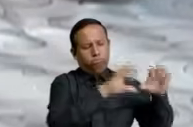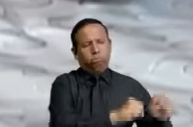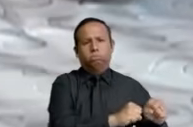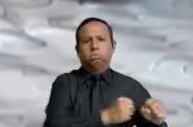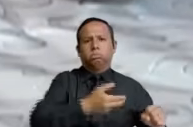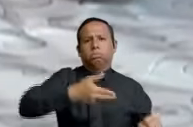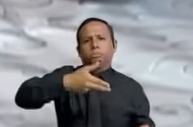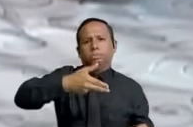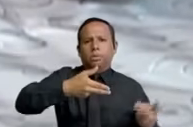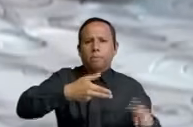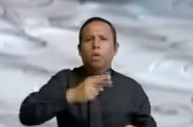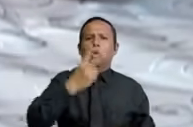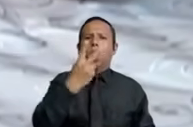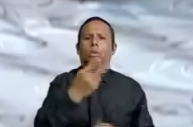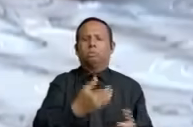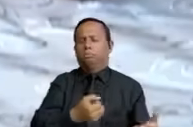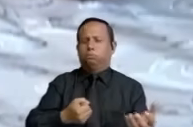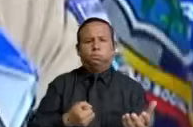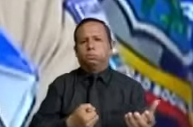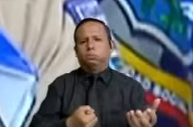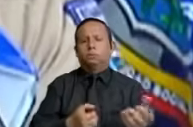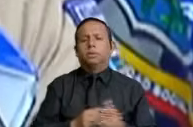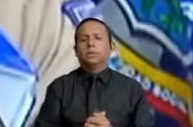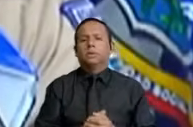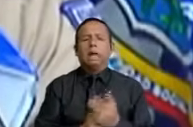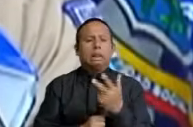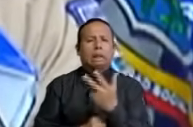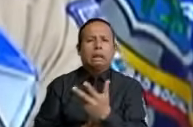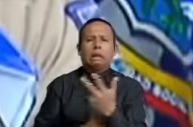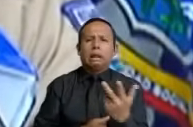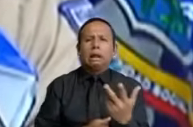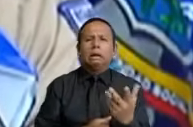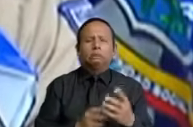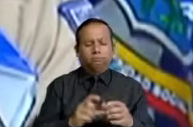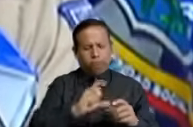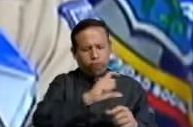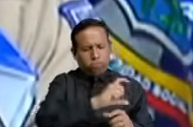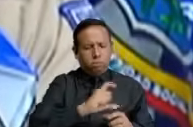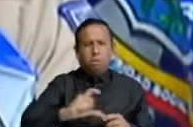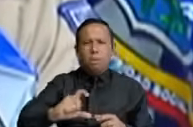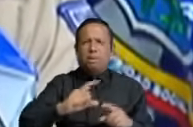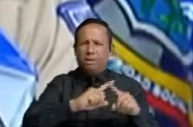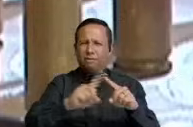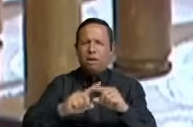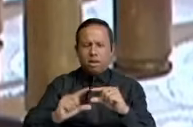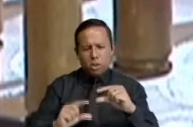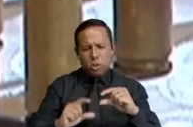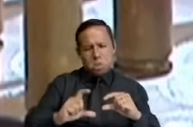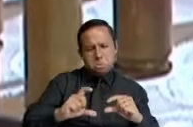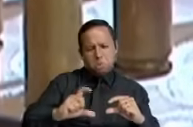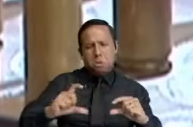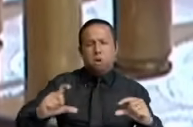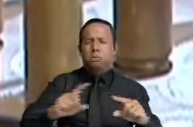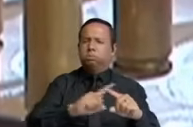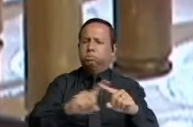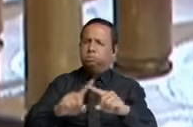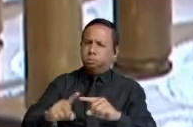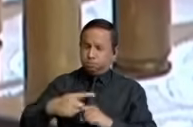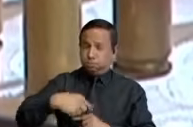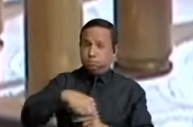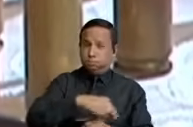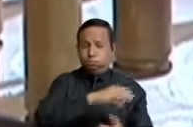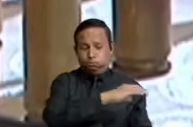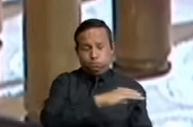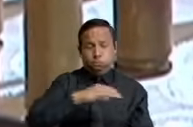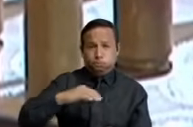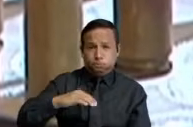dos fusiles tenemos 33 tipos de munición eh de Calibre 556